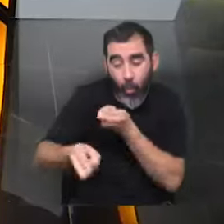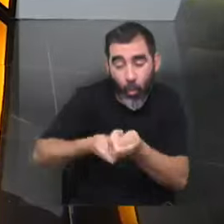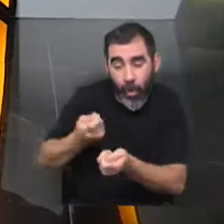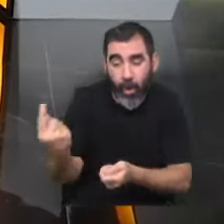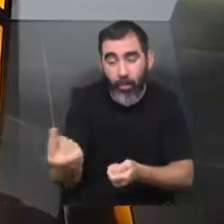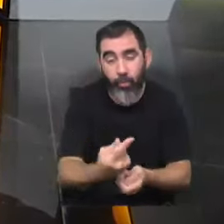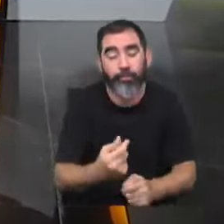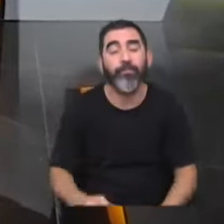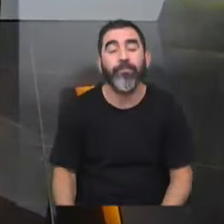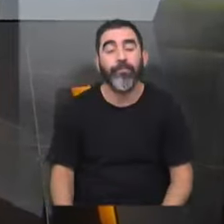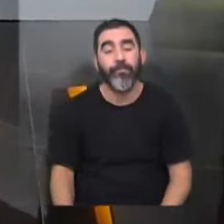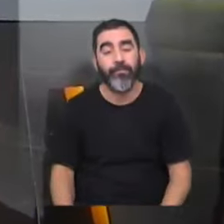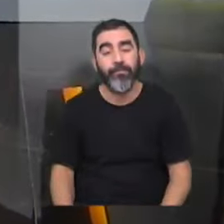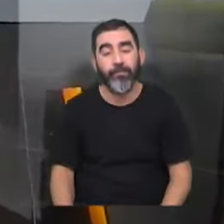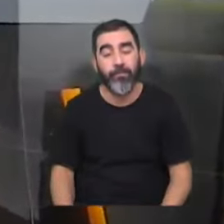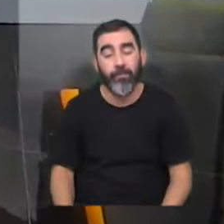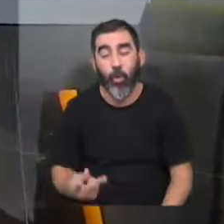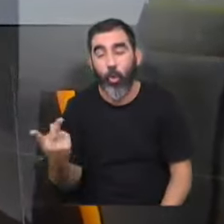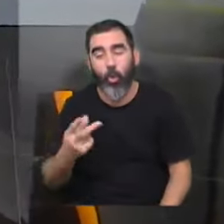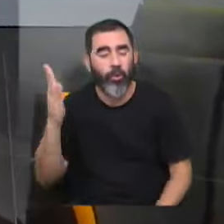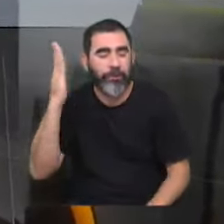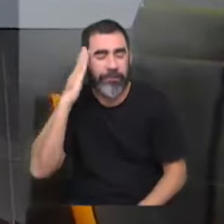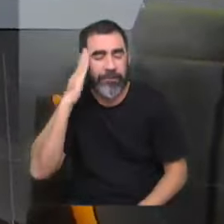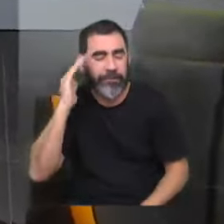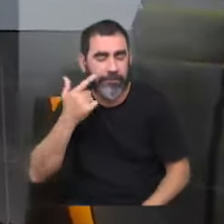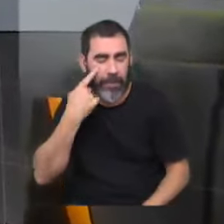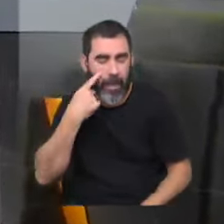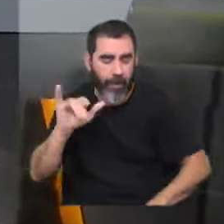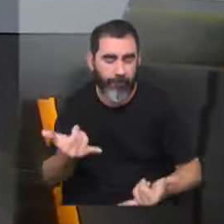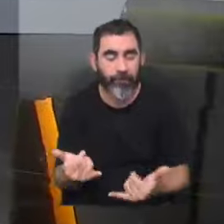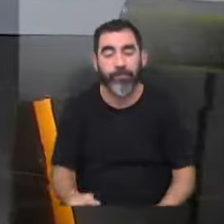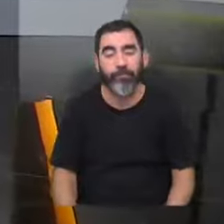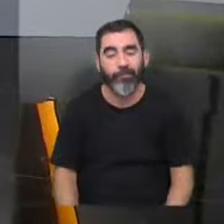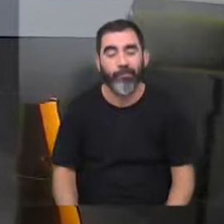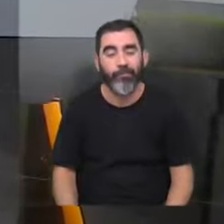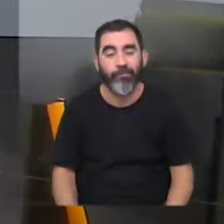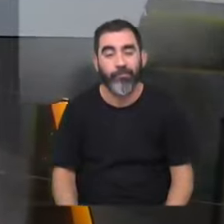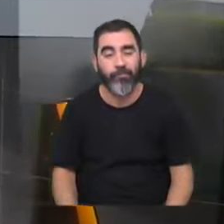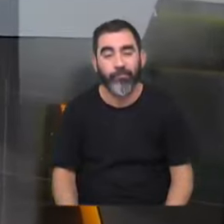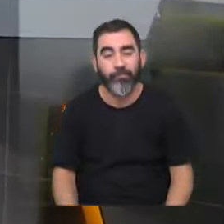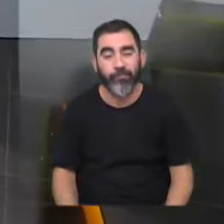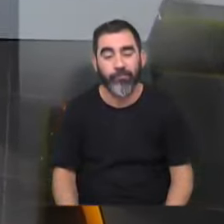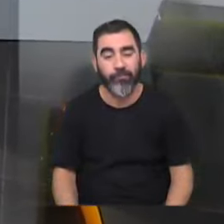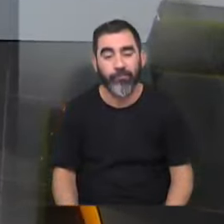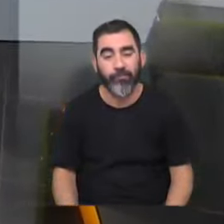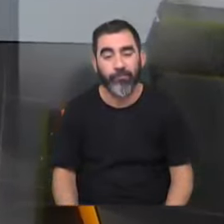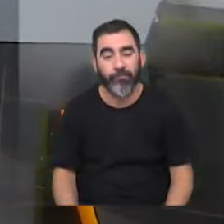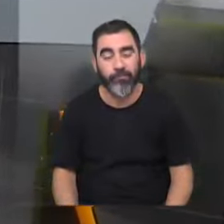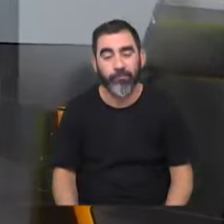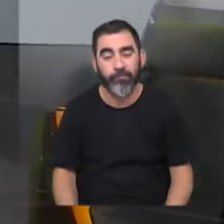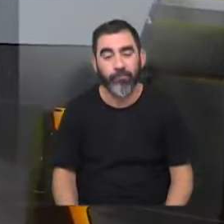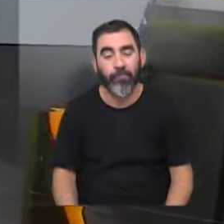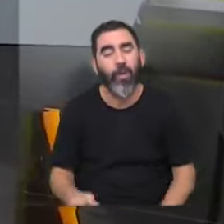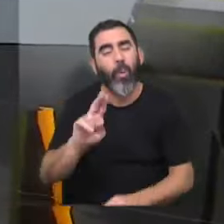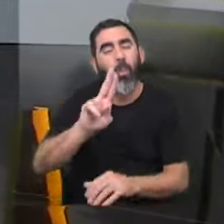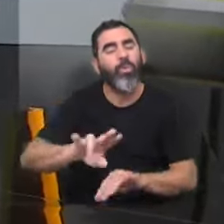partes cada uno. Y Salvador y Amber ya re saben eso, ¿verdad? Así que lo van a hacer bien de bien. Bueno, vamos a arrancar entonces. A ver, ¿qué es lo que se